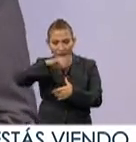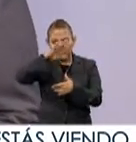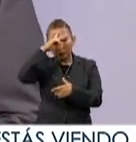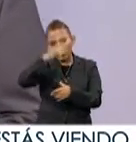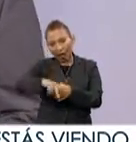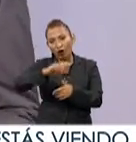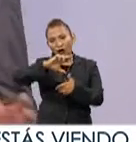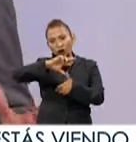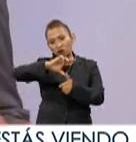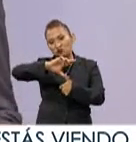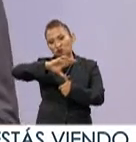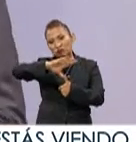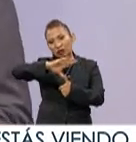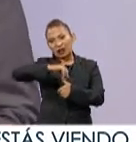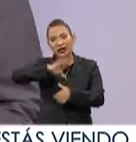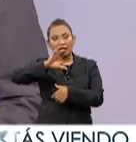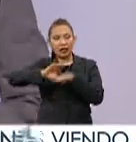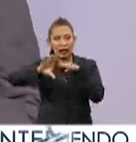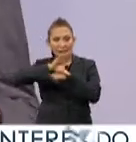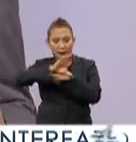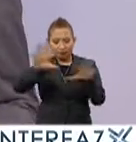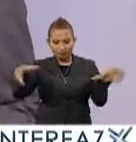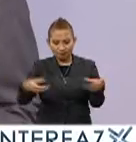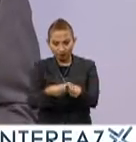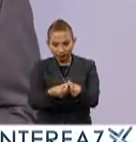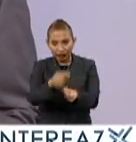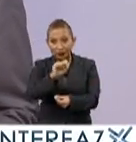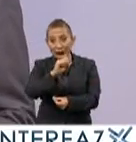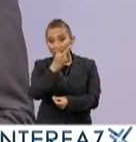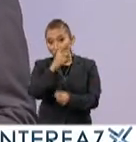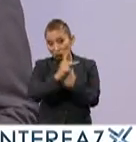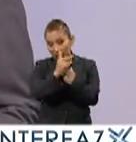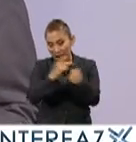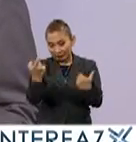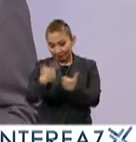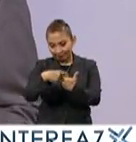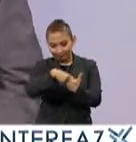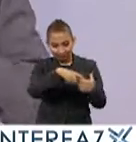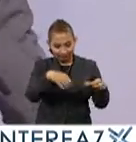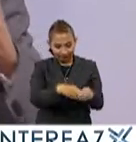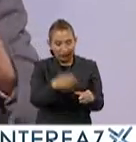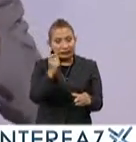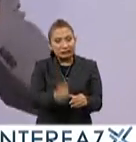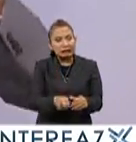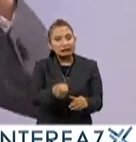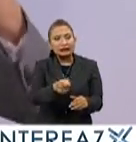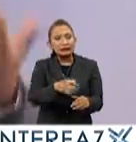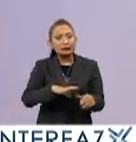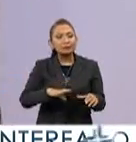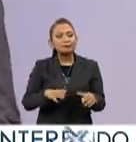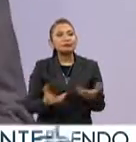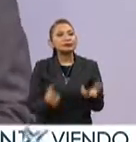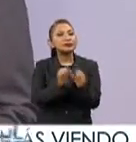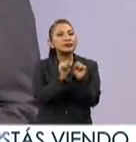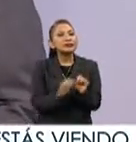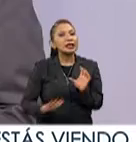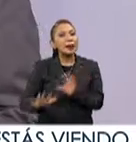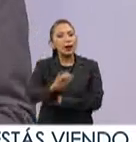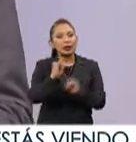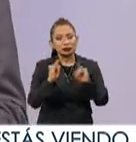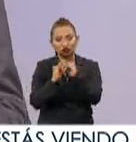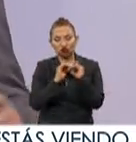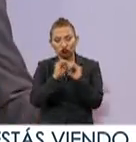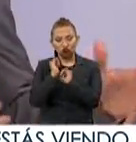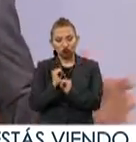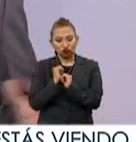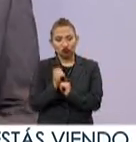México como Norteamérica y por supuesto el Caribe. Estos 22 países forman parte de un sistema de